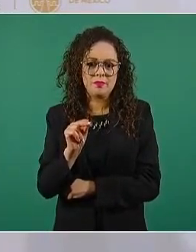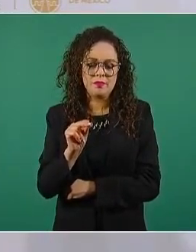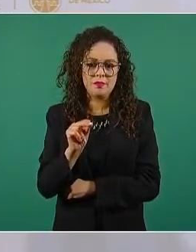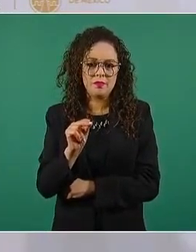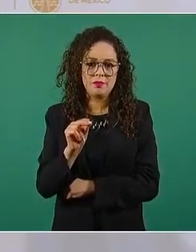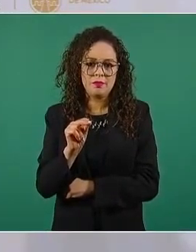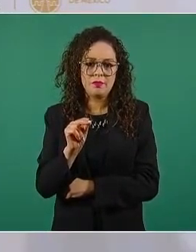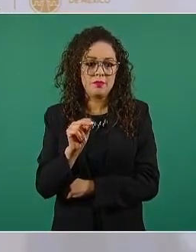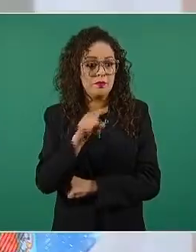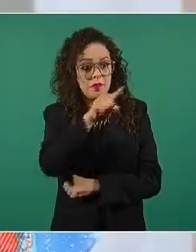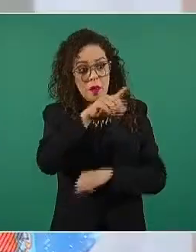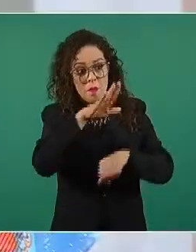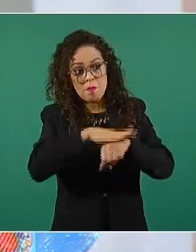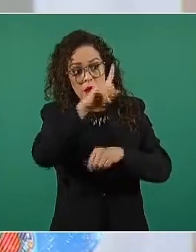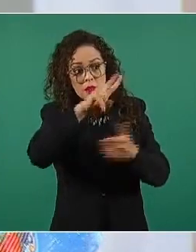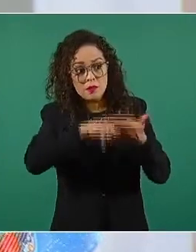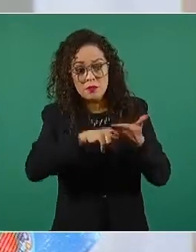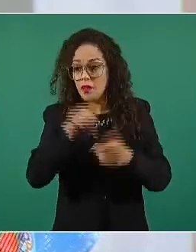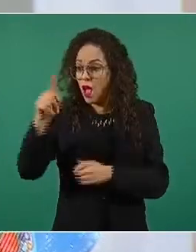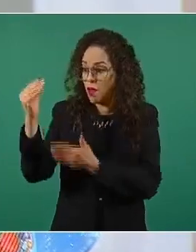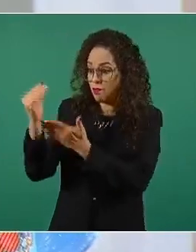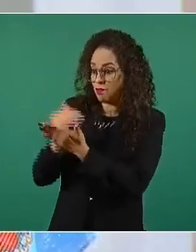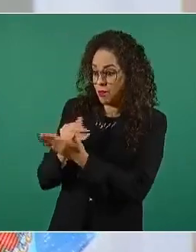ser vale más o menos que otro.